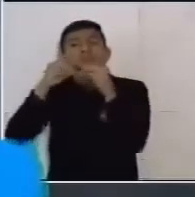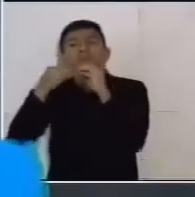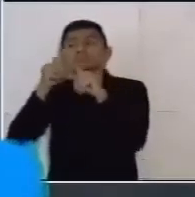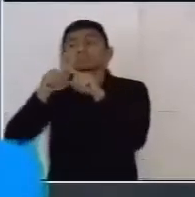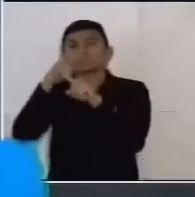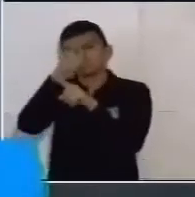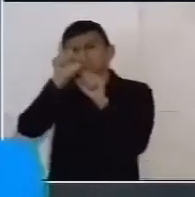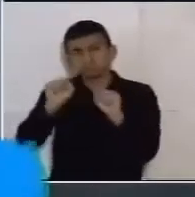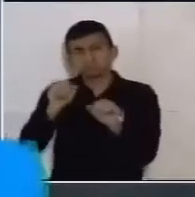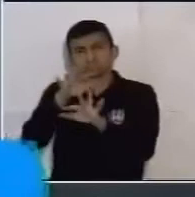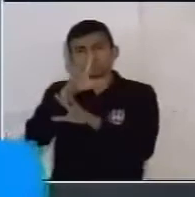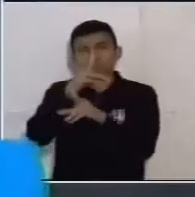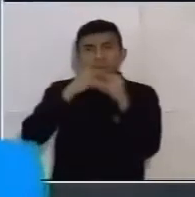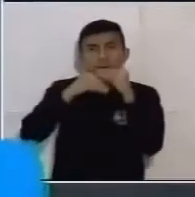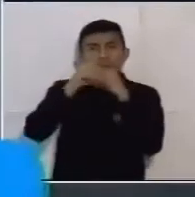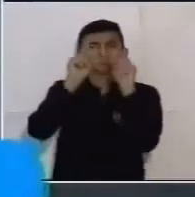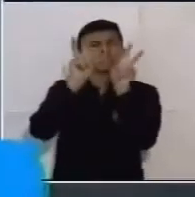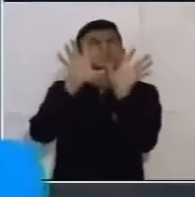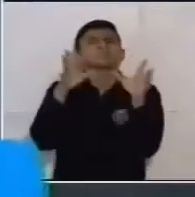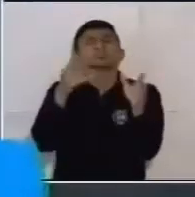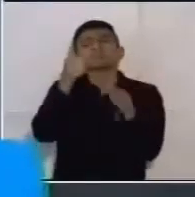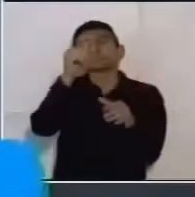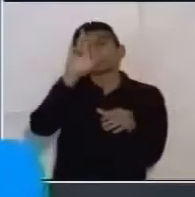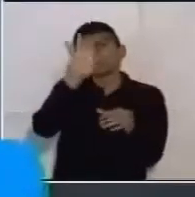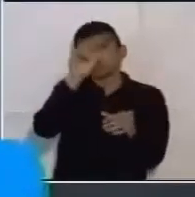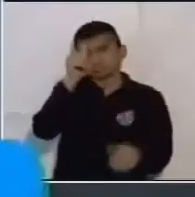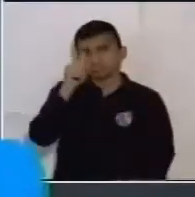obtenemos su área.